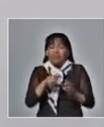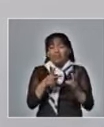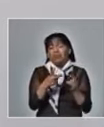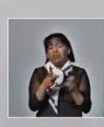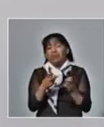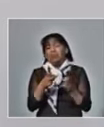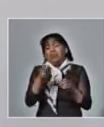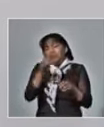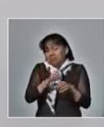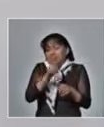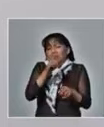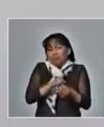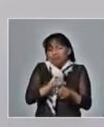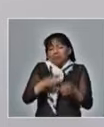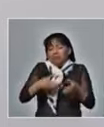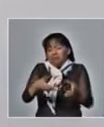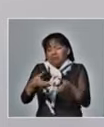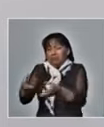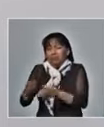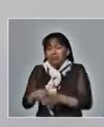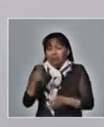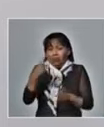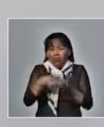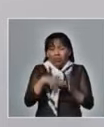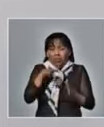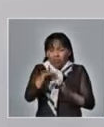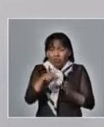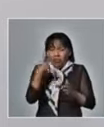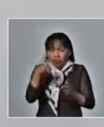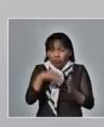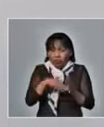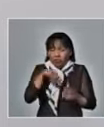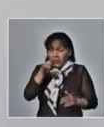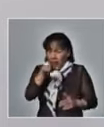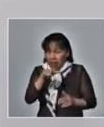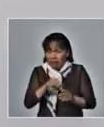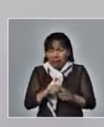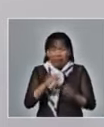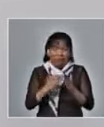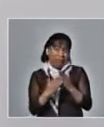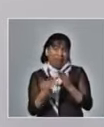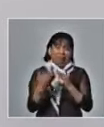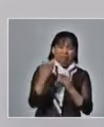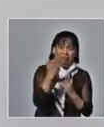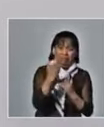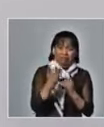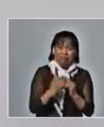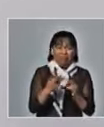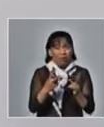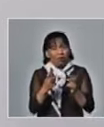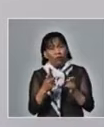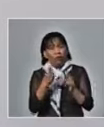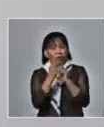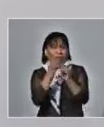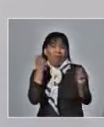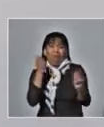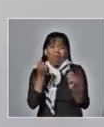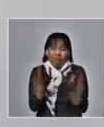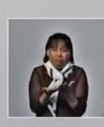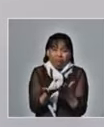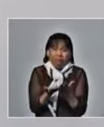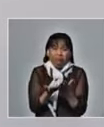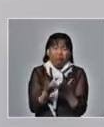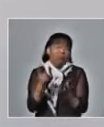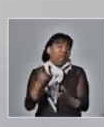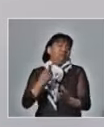las carreteras. Entre 2014 y 2017 se incrementó 319% el robo a transportistas. En